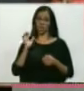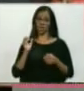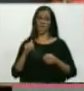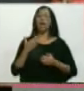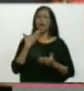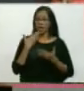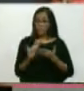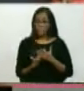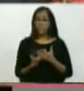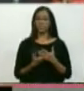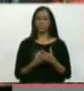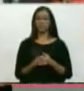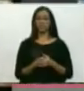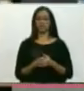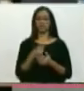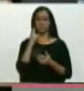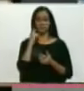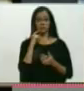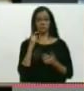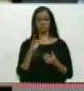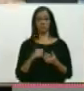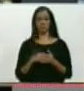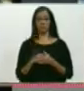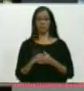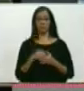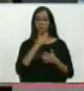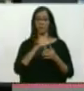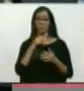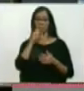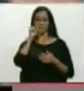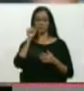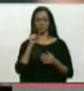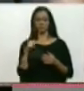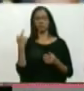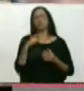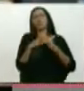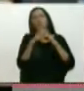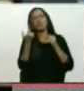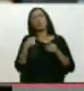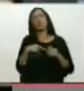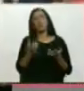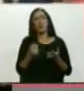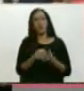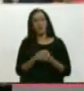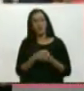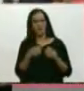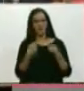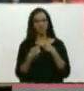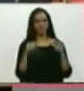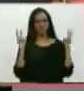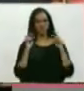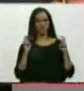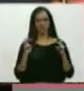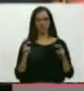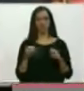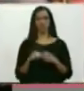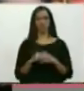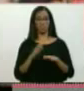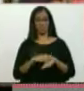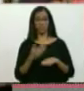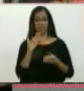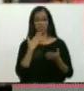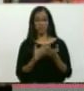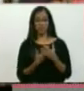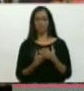la extradición al señor Nicolás Maduro, pero esto tiene una especie de trampa también existencial, porque si le piden la extradición